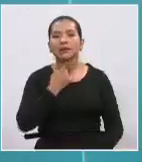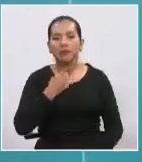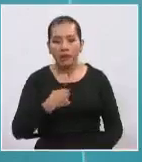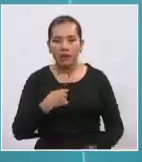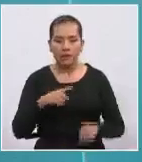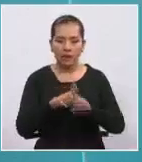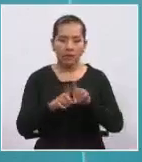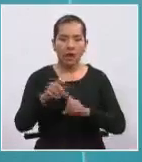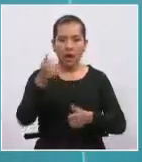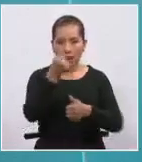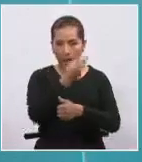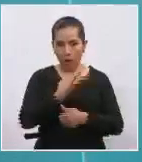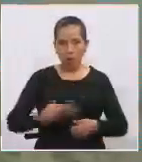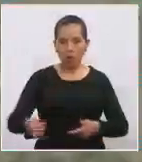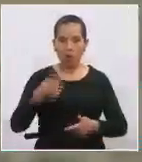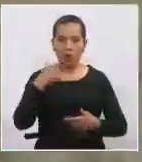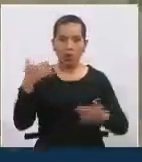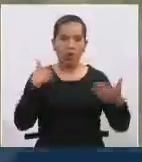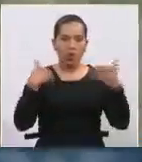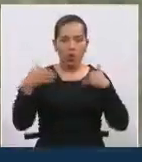los golpes.